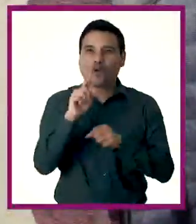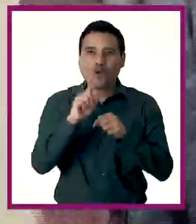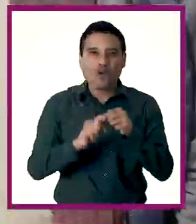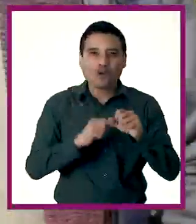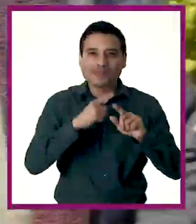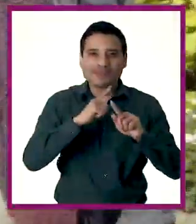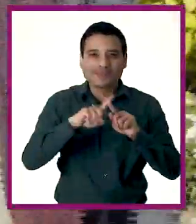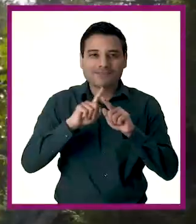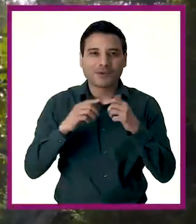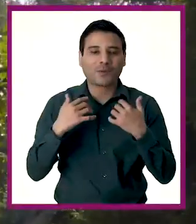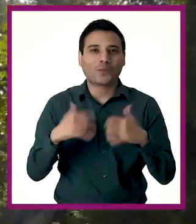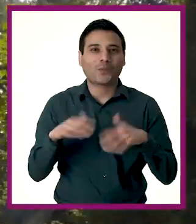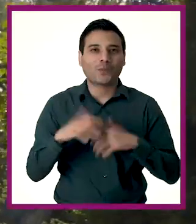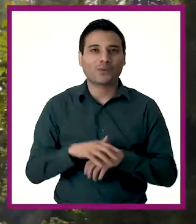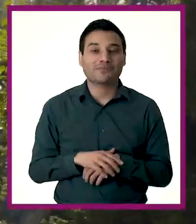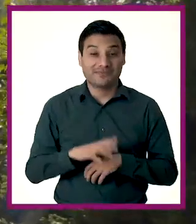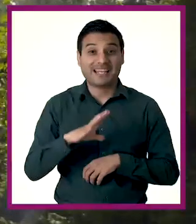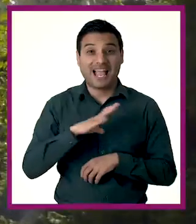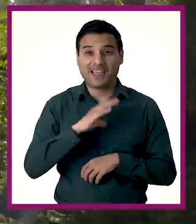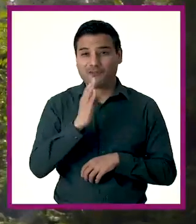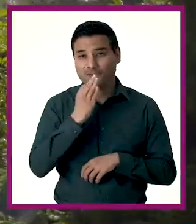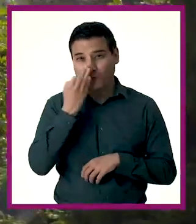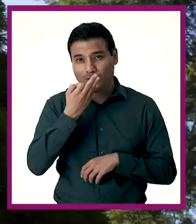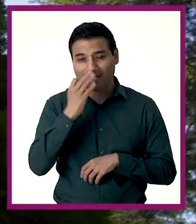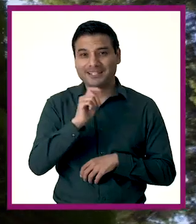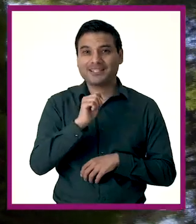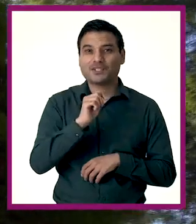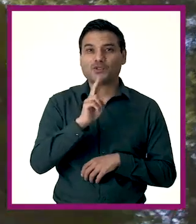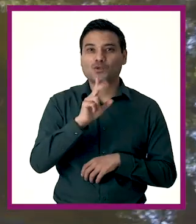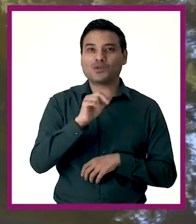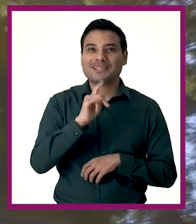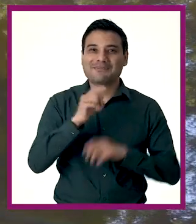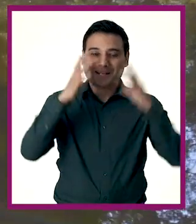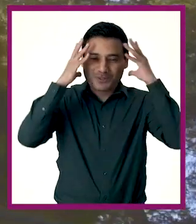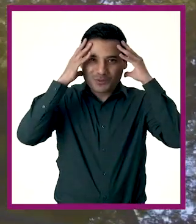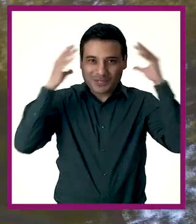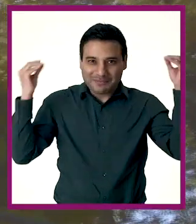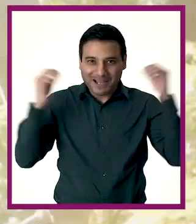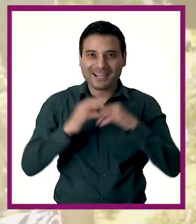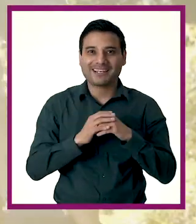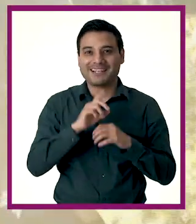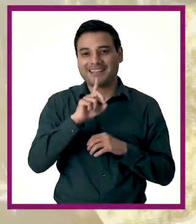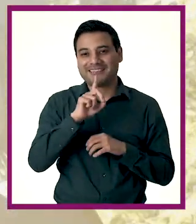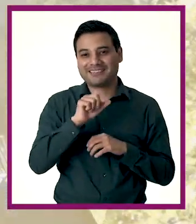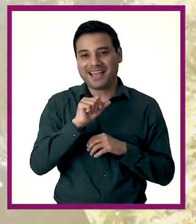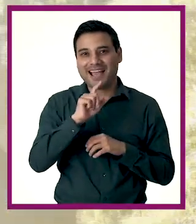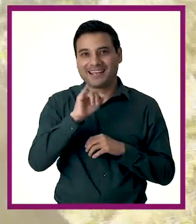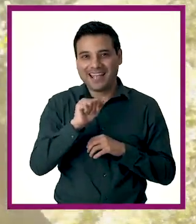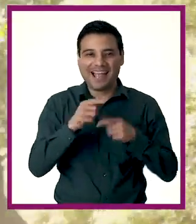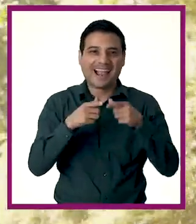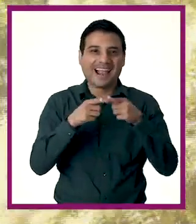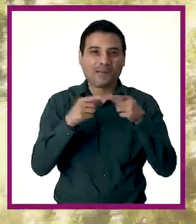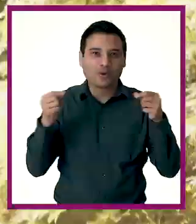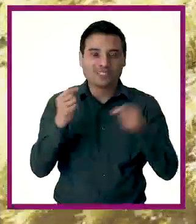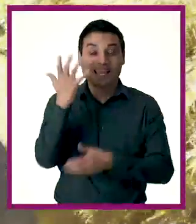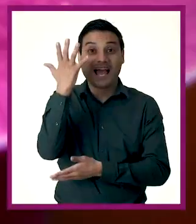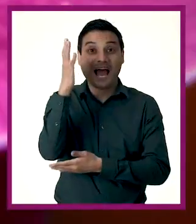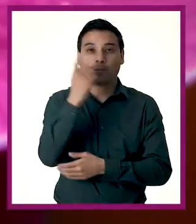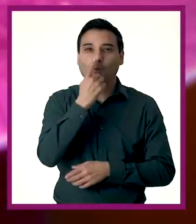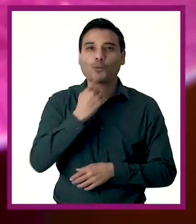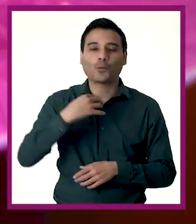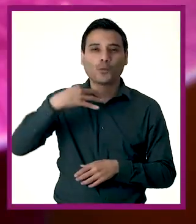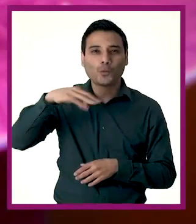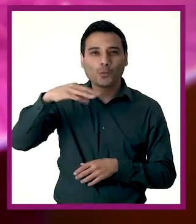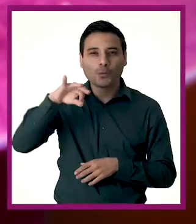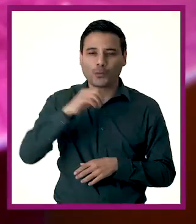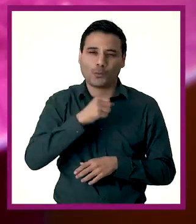árboles, ¿verdad? Sí. Aquí se pueden apreciar todo tipo de flores. Tulipanes, dalias, celosías, arces japoneses y árboles